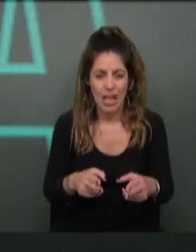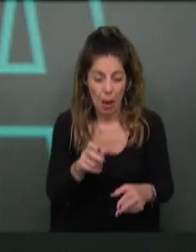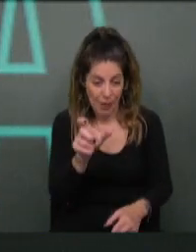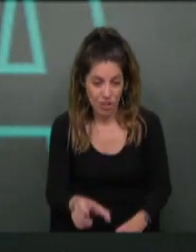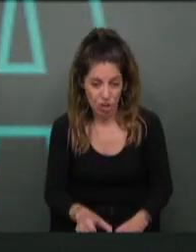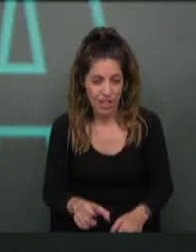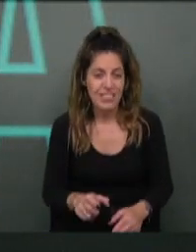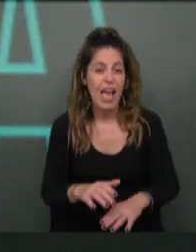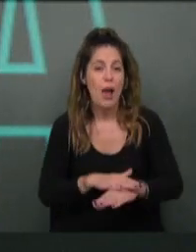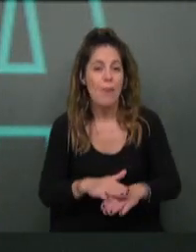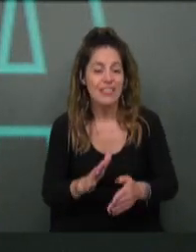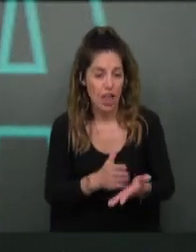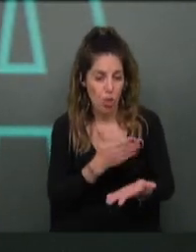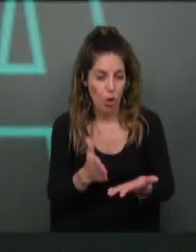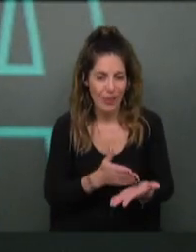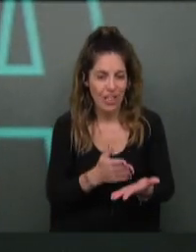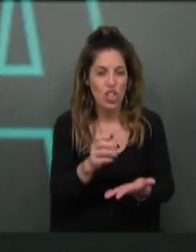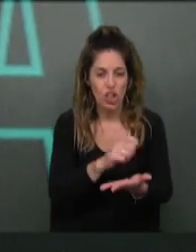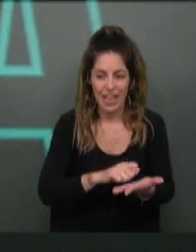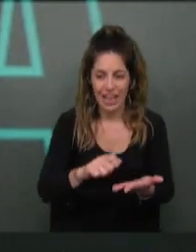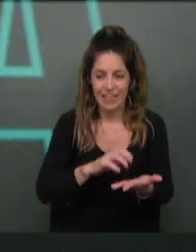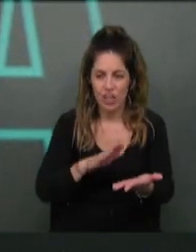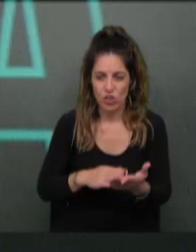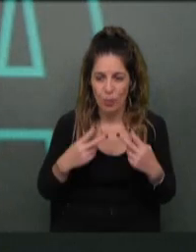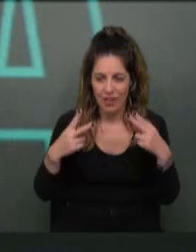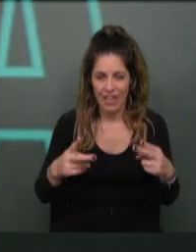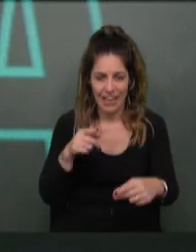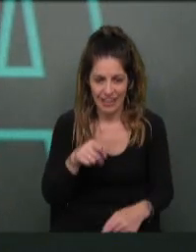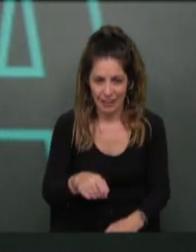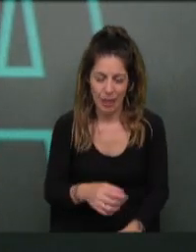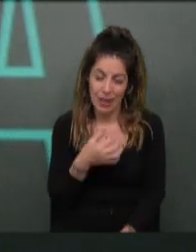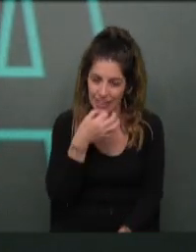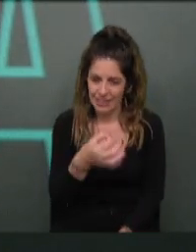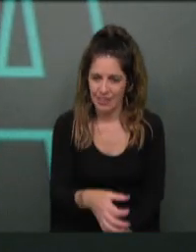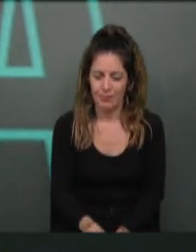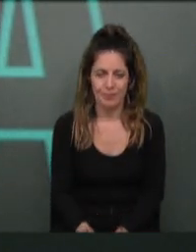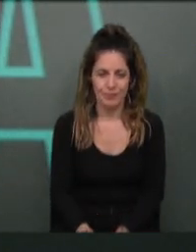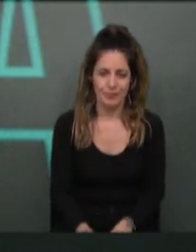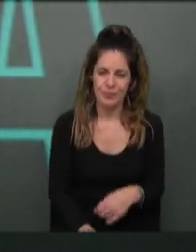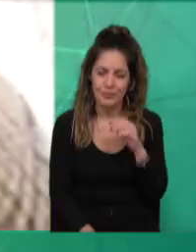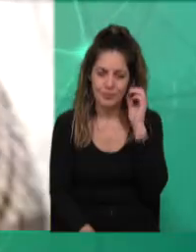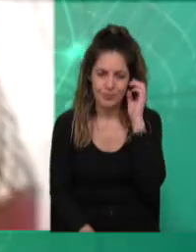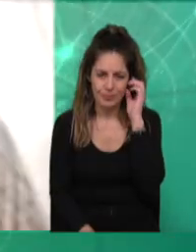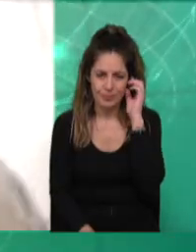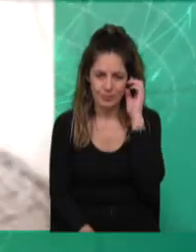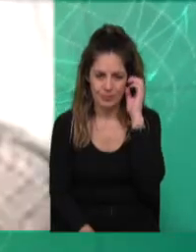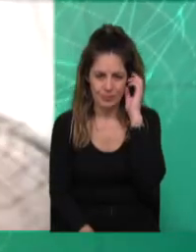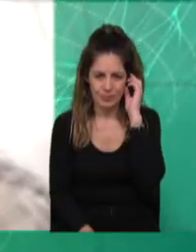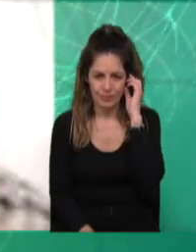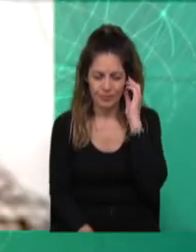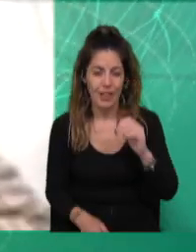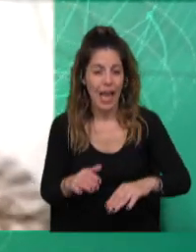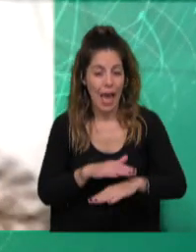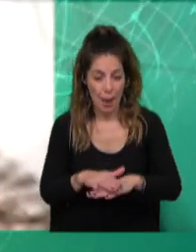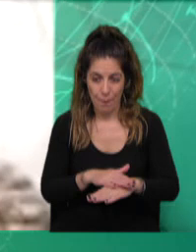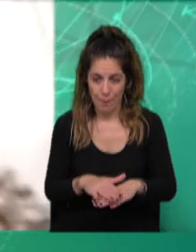base a documentación que hay escrita sobre el viaje de Galiano en China a ver qué dice en base